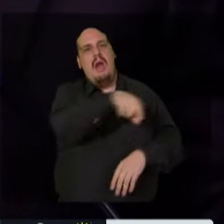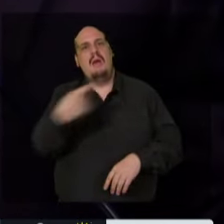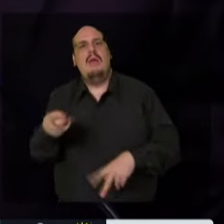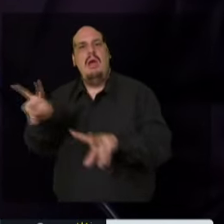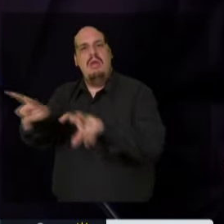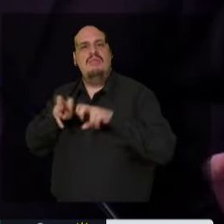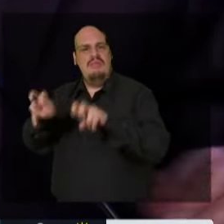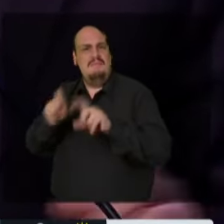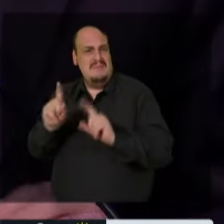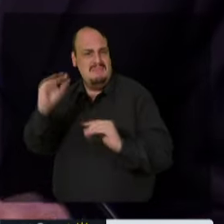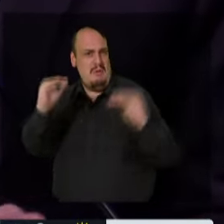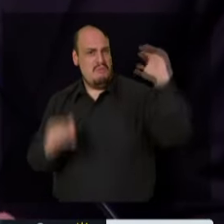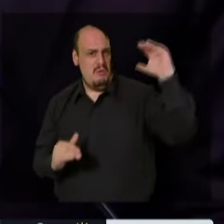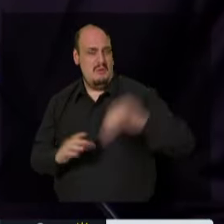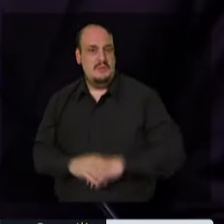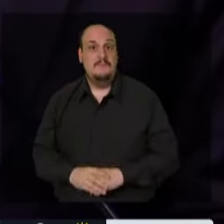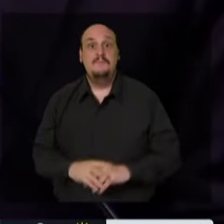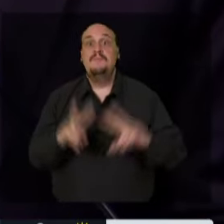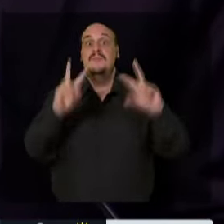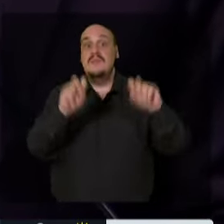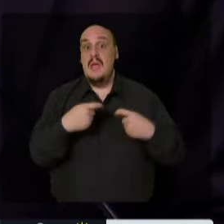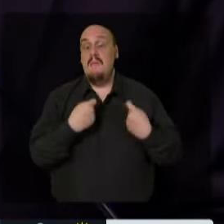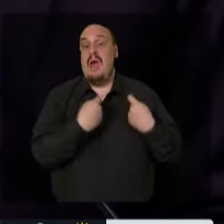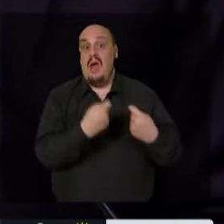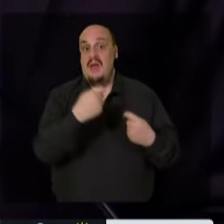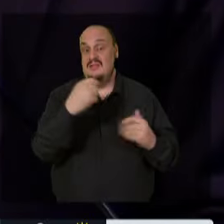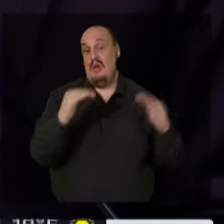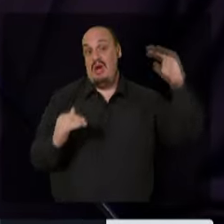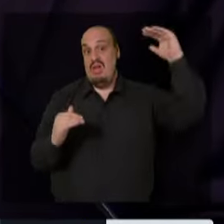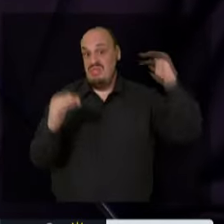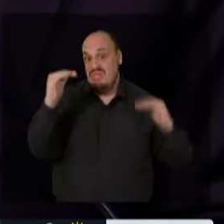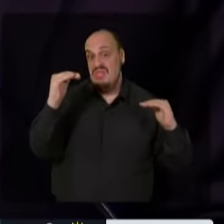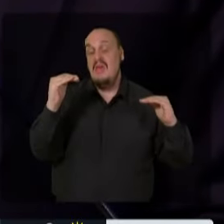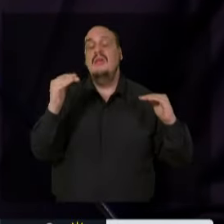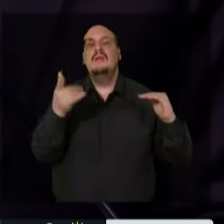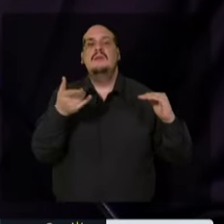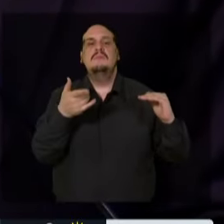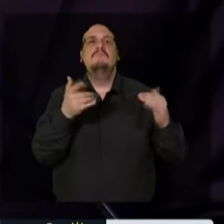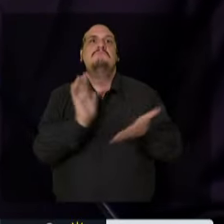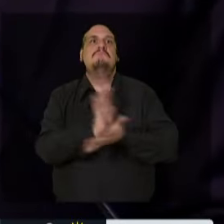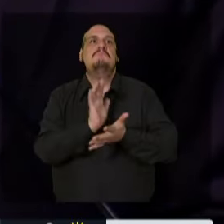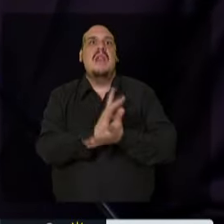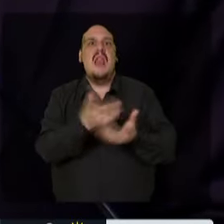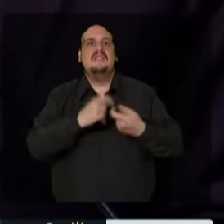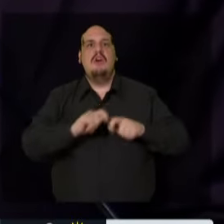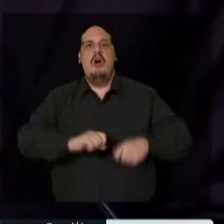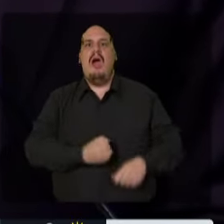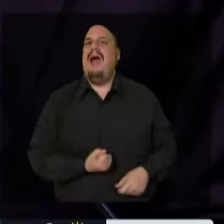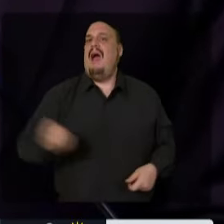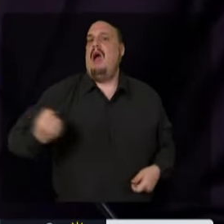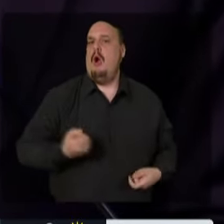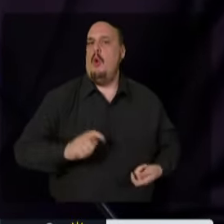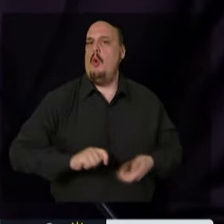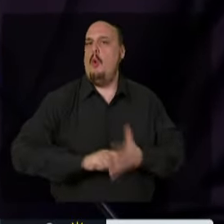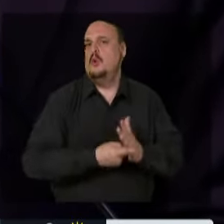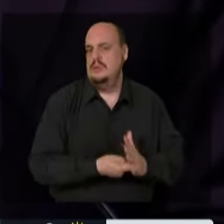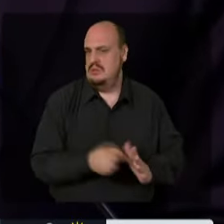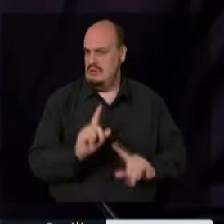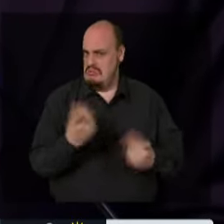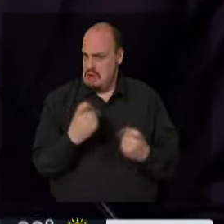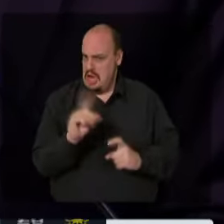toda su aplicación. Y para bajar el déficit fiscal no hace falta hacer un ajuste salvaje. Basta